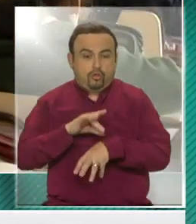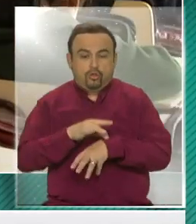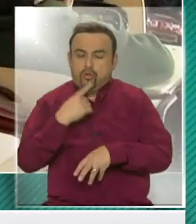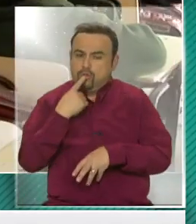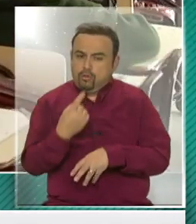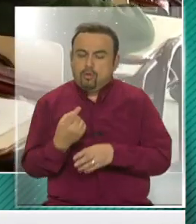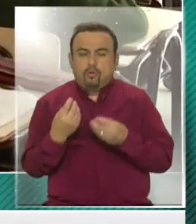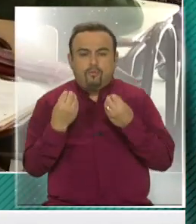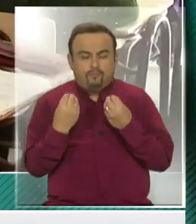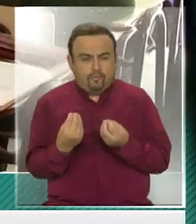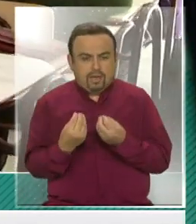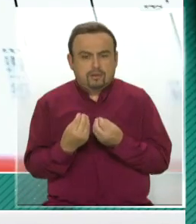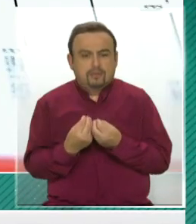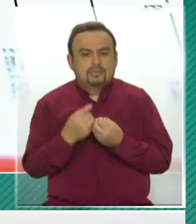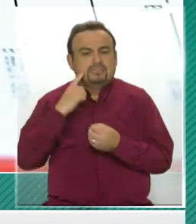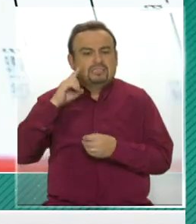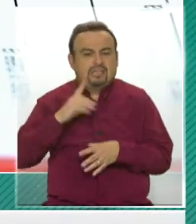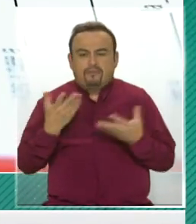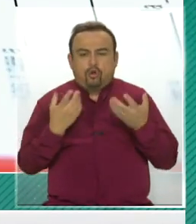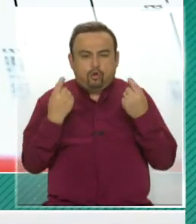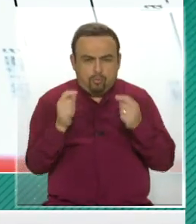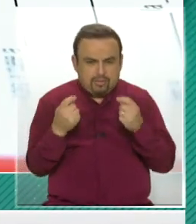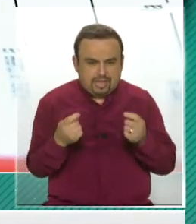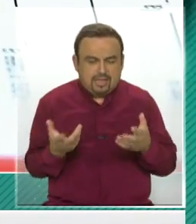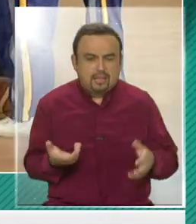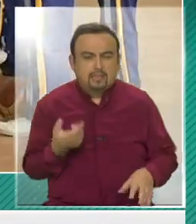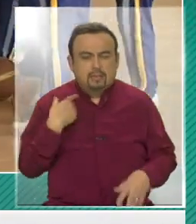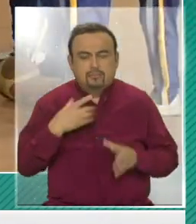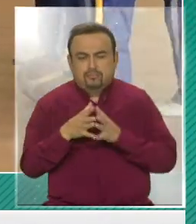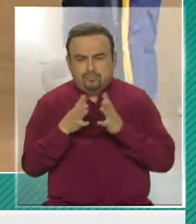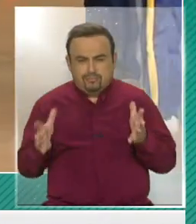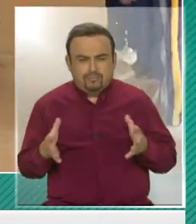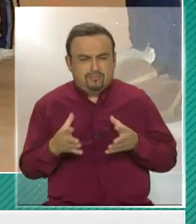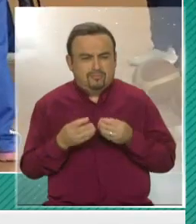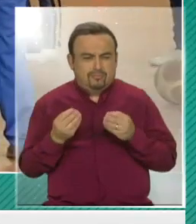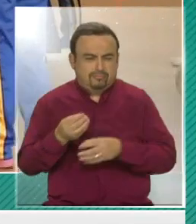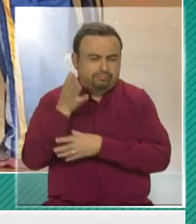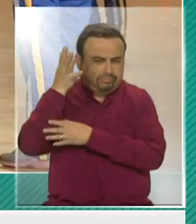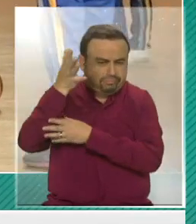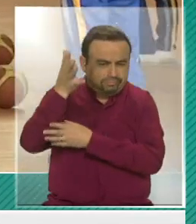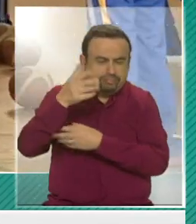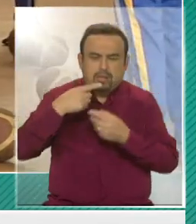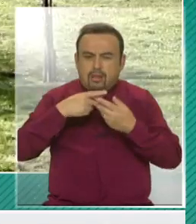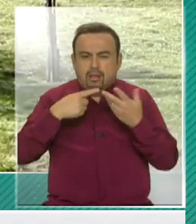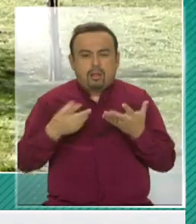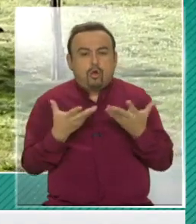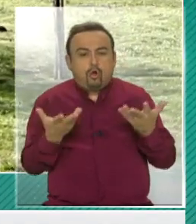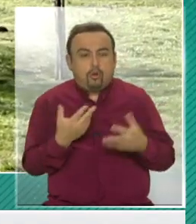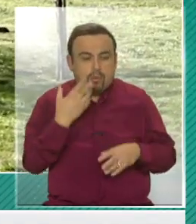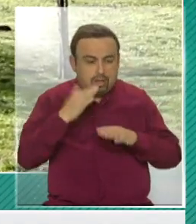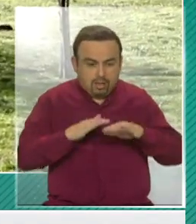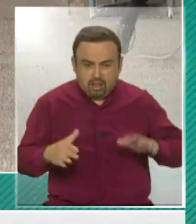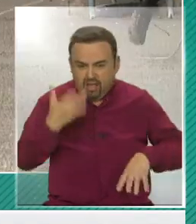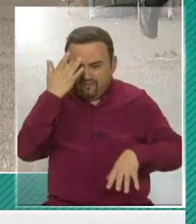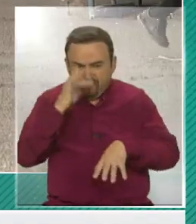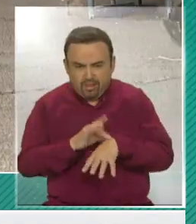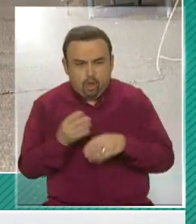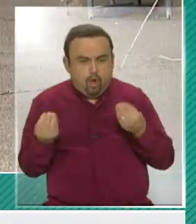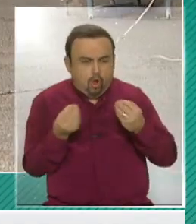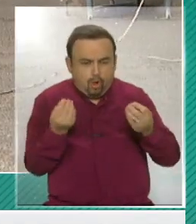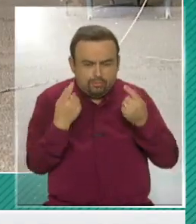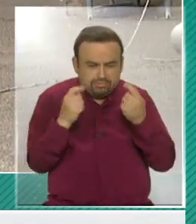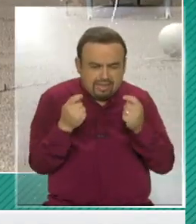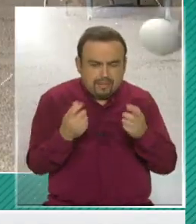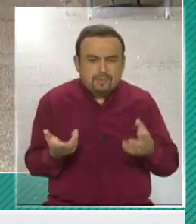son buenos saben cómo tratarlo hemos hecho muchísimas conferencias de cómo ver a niños que están enfermos cómo